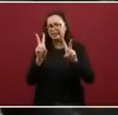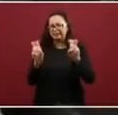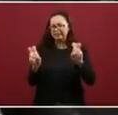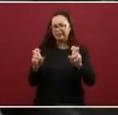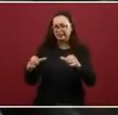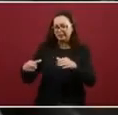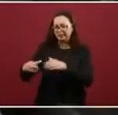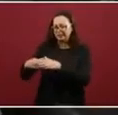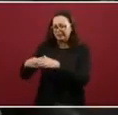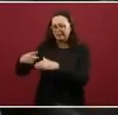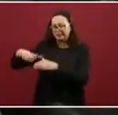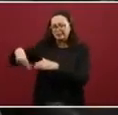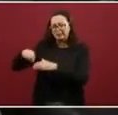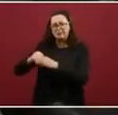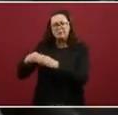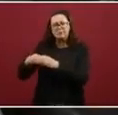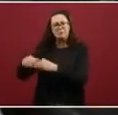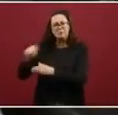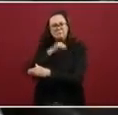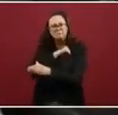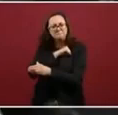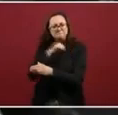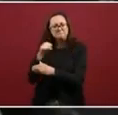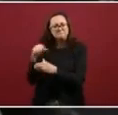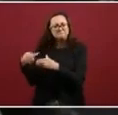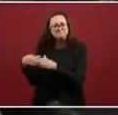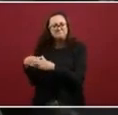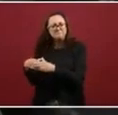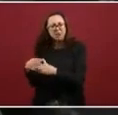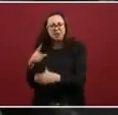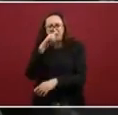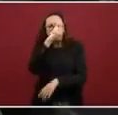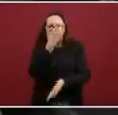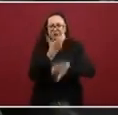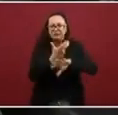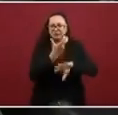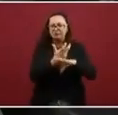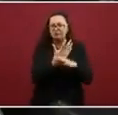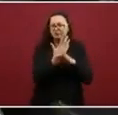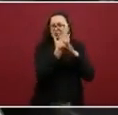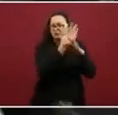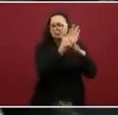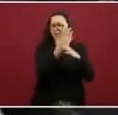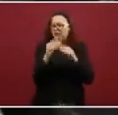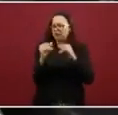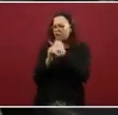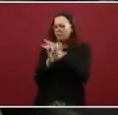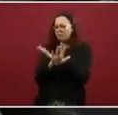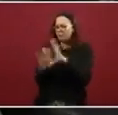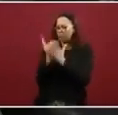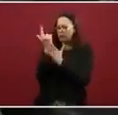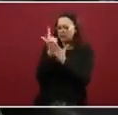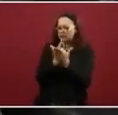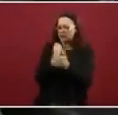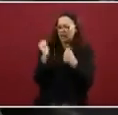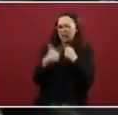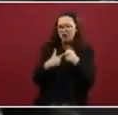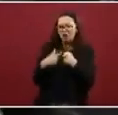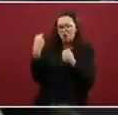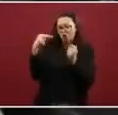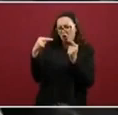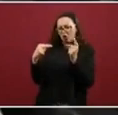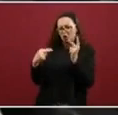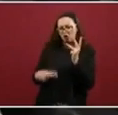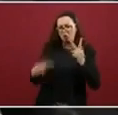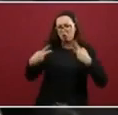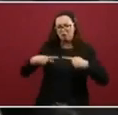presentó el gobierno de los Estados Unidos un informe de migrantes extremadamente peligrosos por las experiencias que hemos tenido de